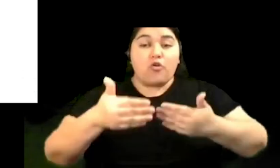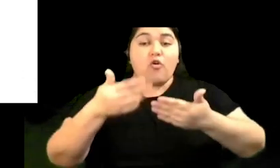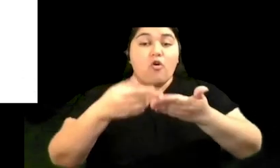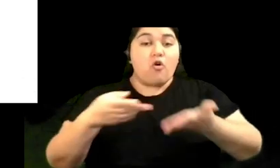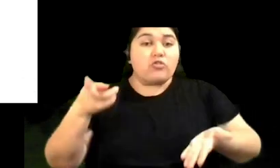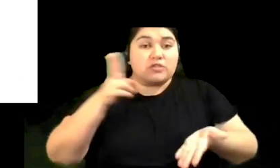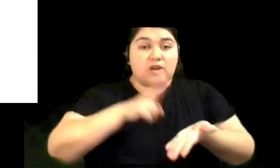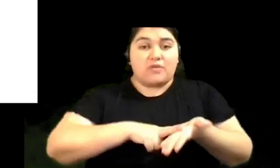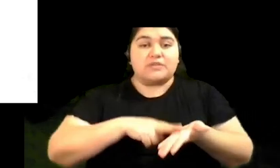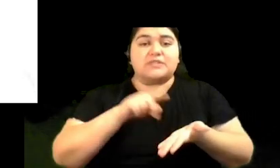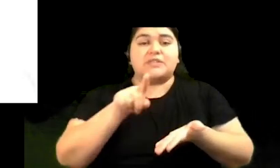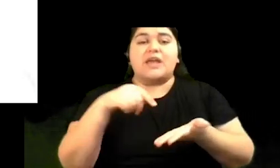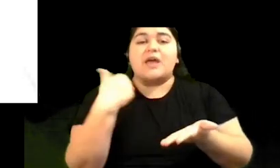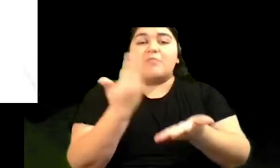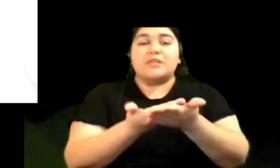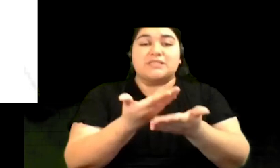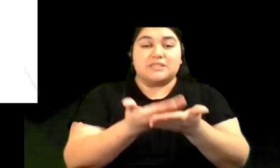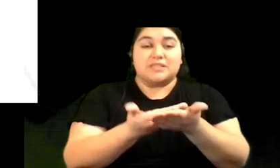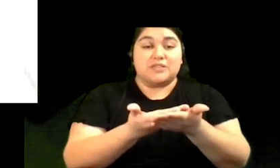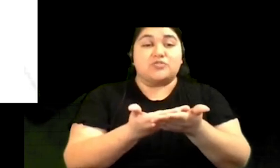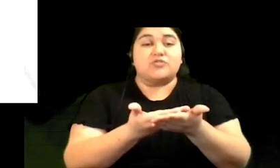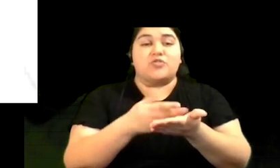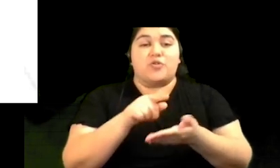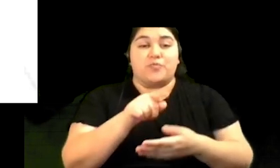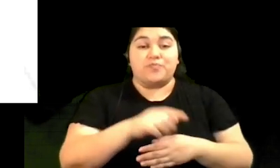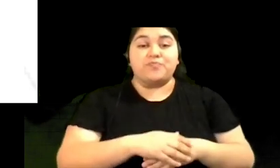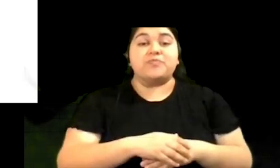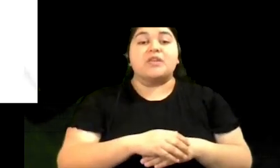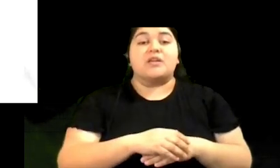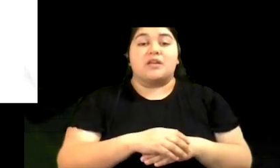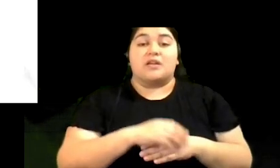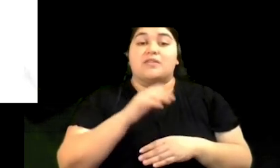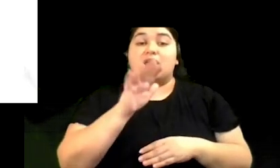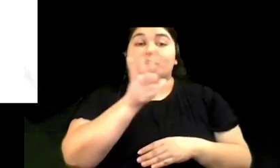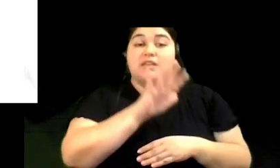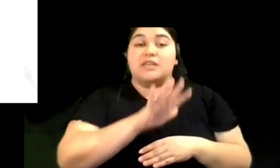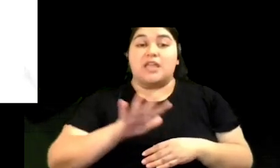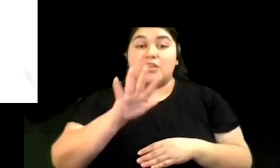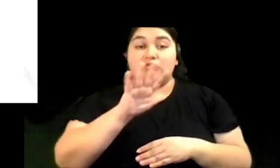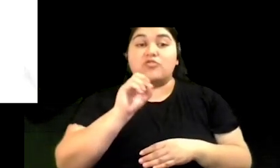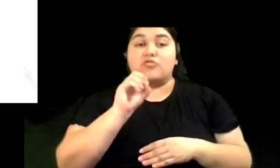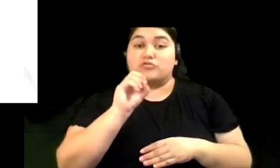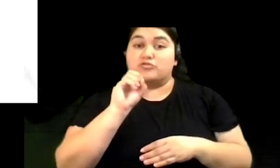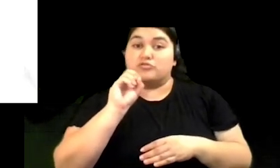la presentación del 572 IRADIF, porque ya la ley